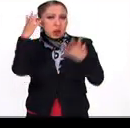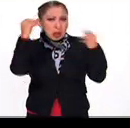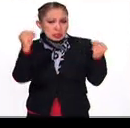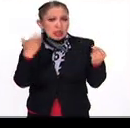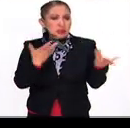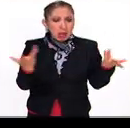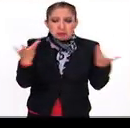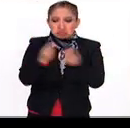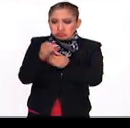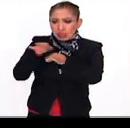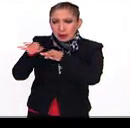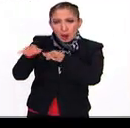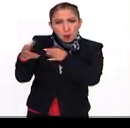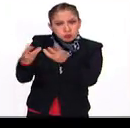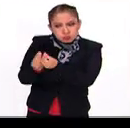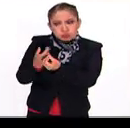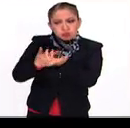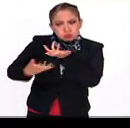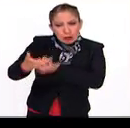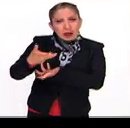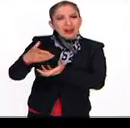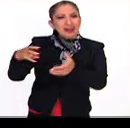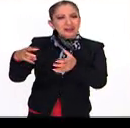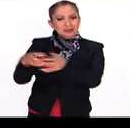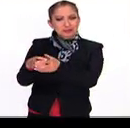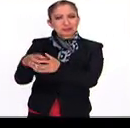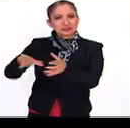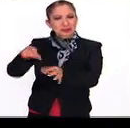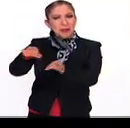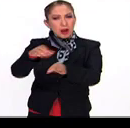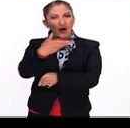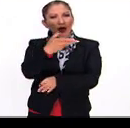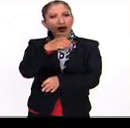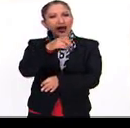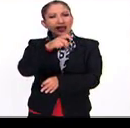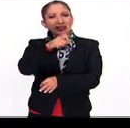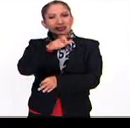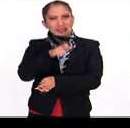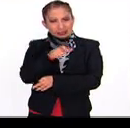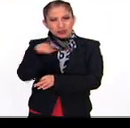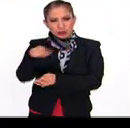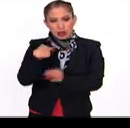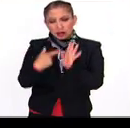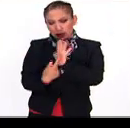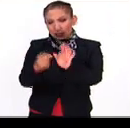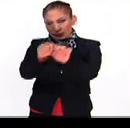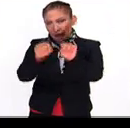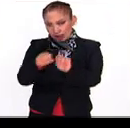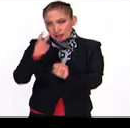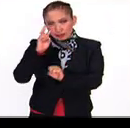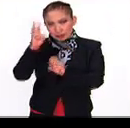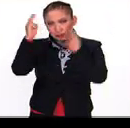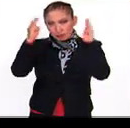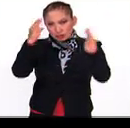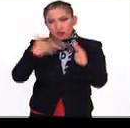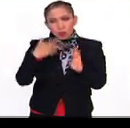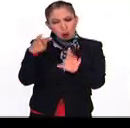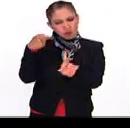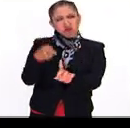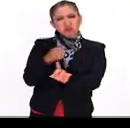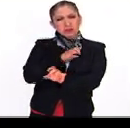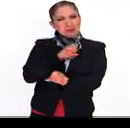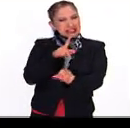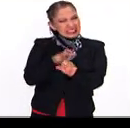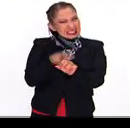holandés. Ese es un núcleo del trabajo de Hendrix que exploramos en una de las salas del museo, y que tiene una